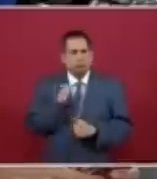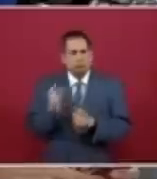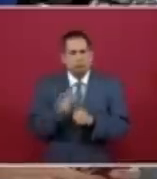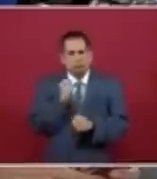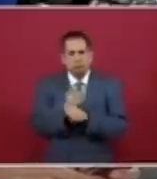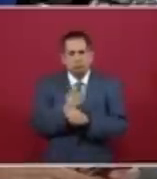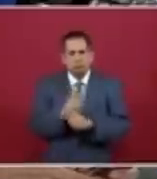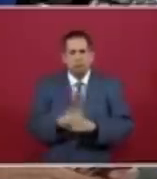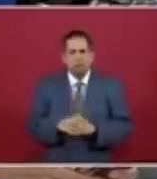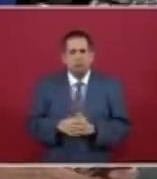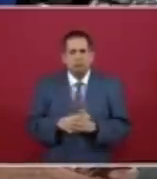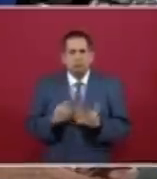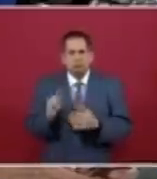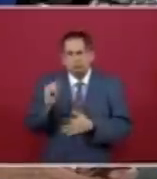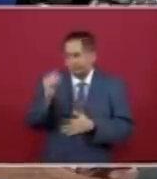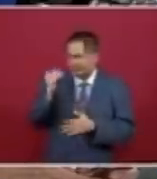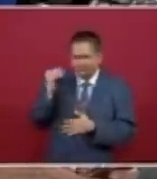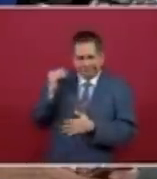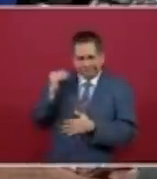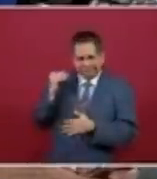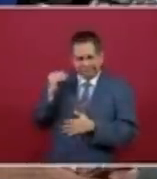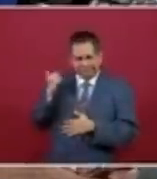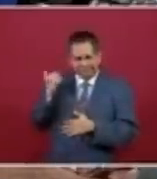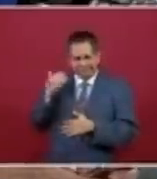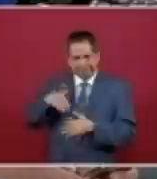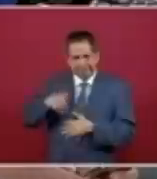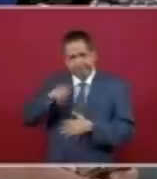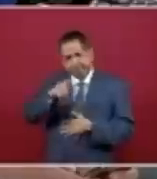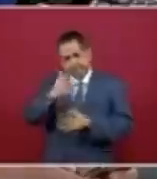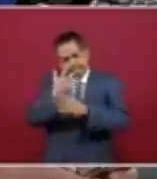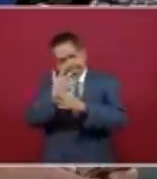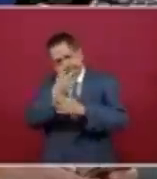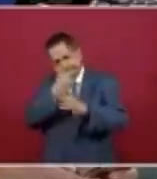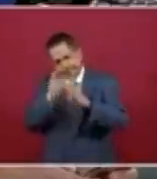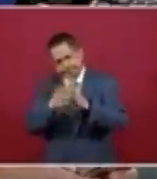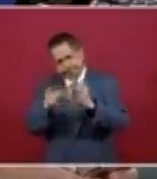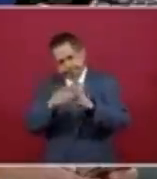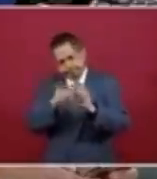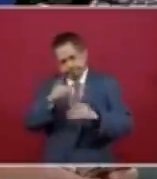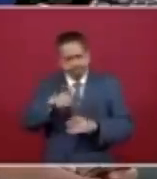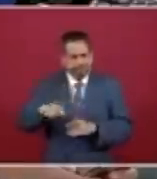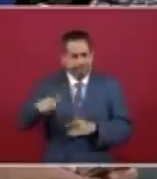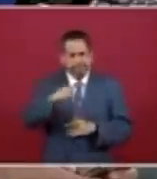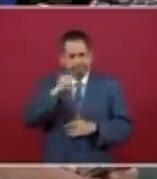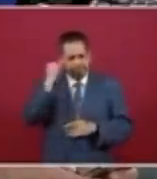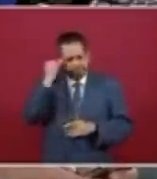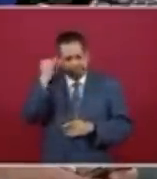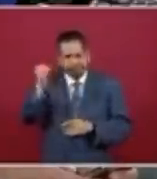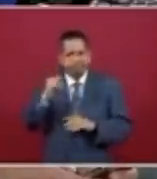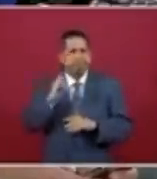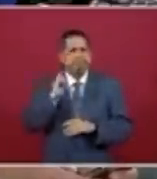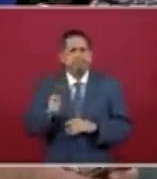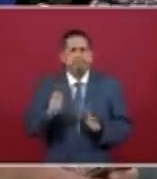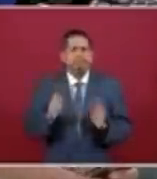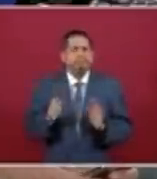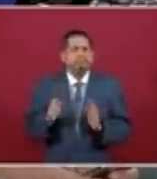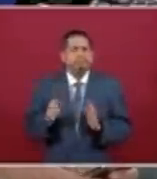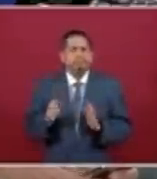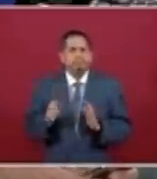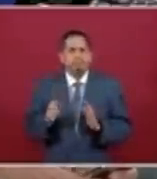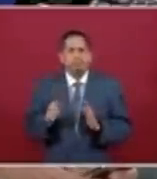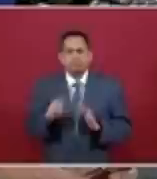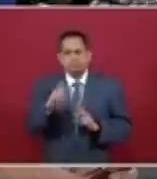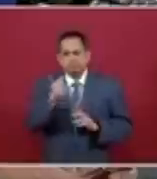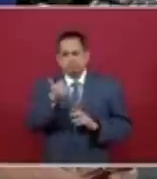oportunidad. En los últimos días ha mencionado esta postura de retirar